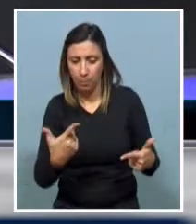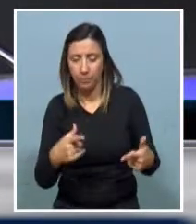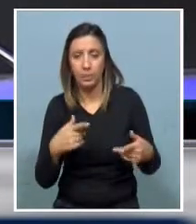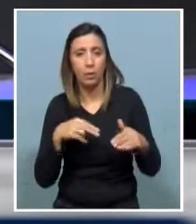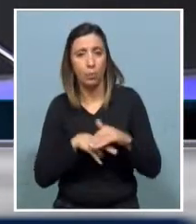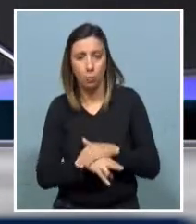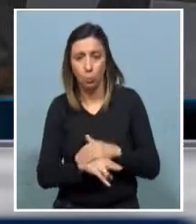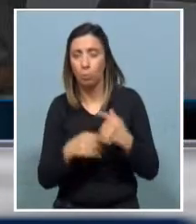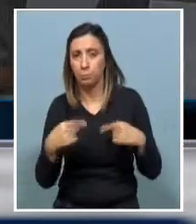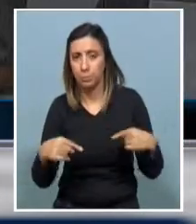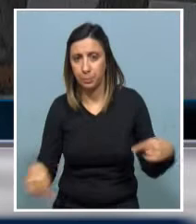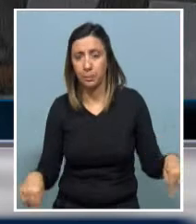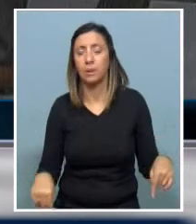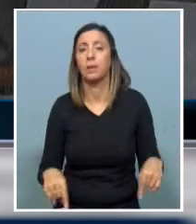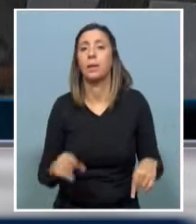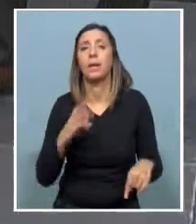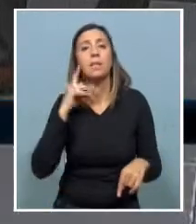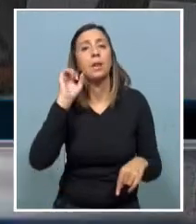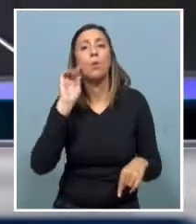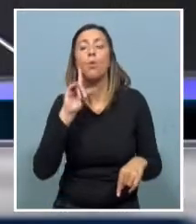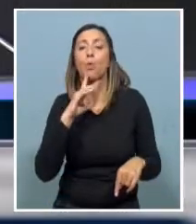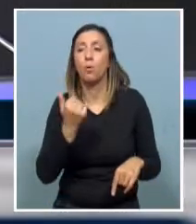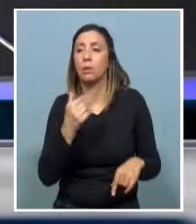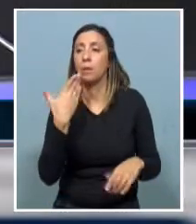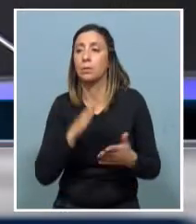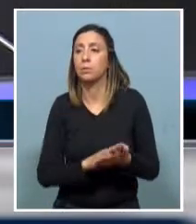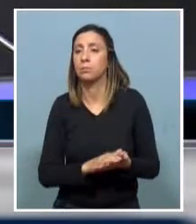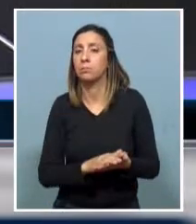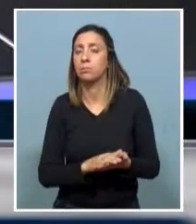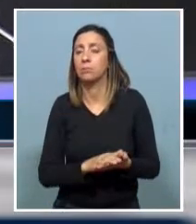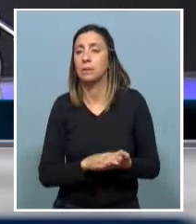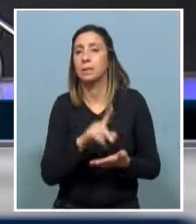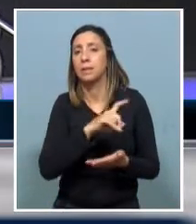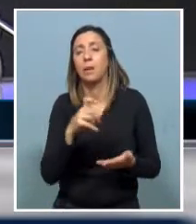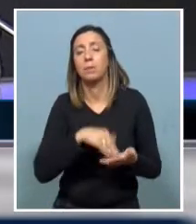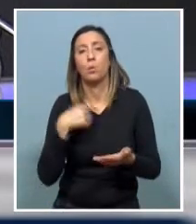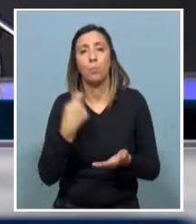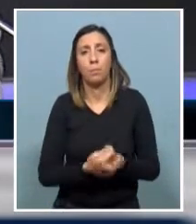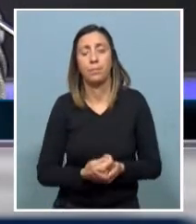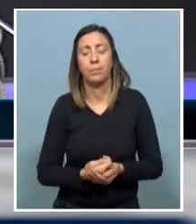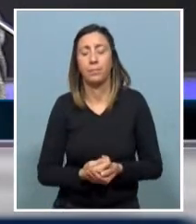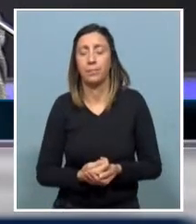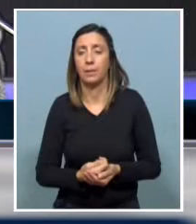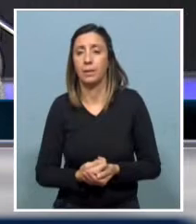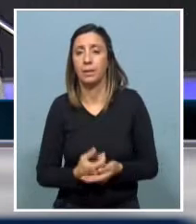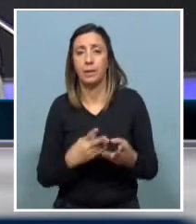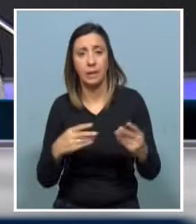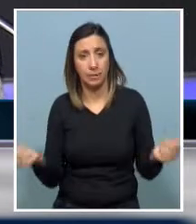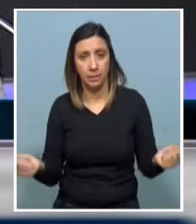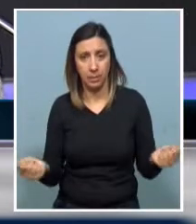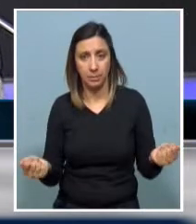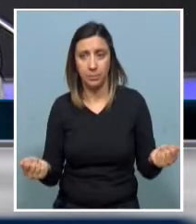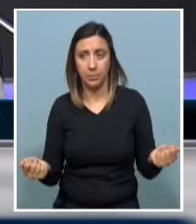el túnel carretero de acceso, lo que es Calle Angosta, ahí estamos hablando de más de 100 millones de pesos de inversión, la finalización